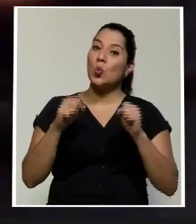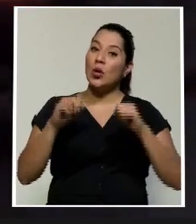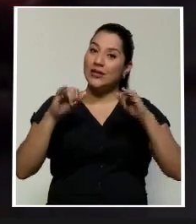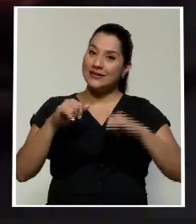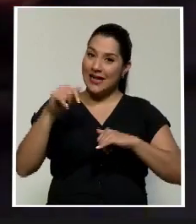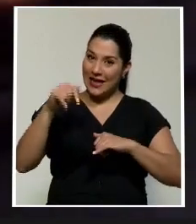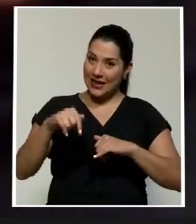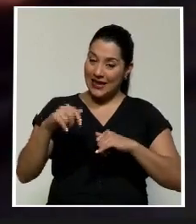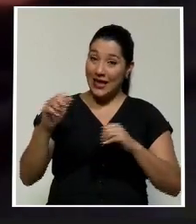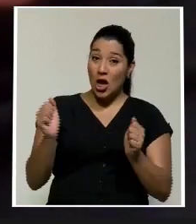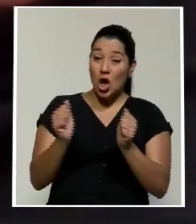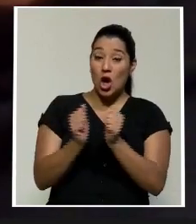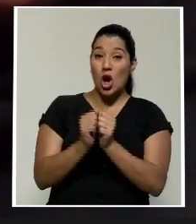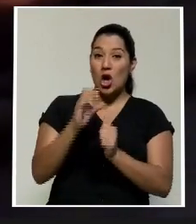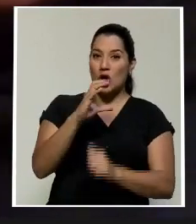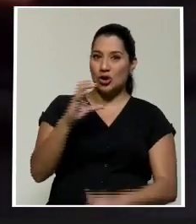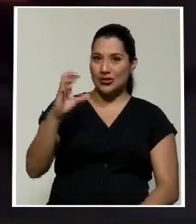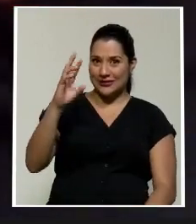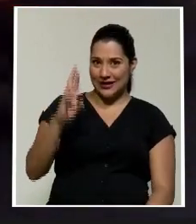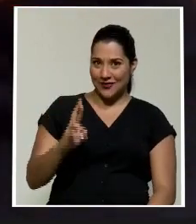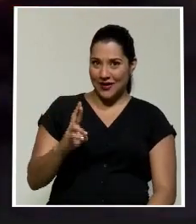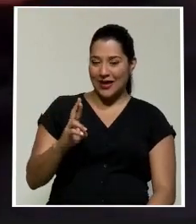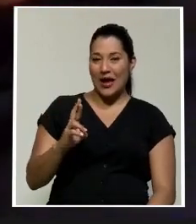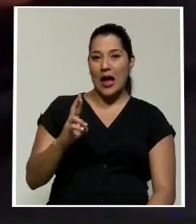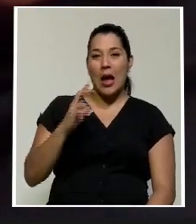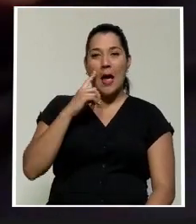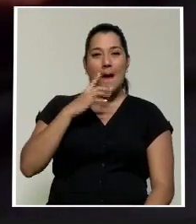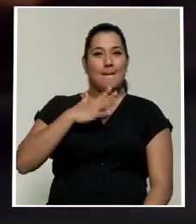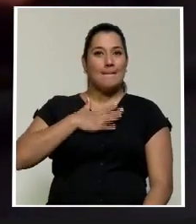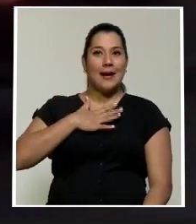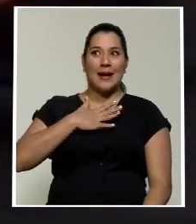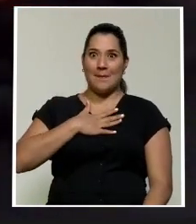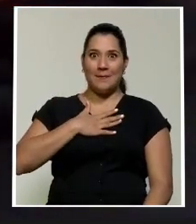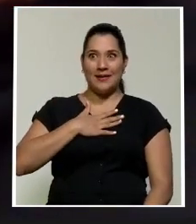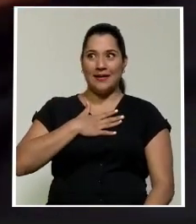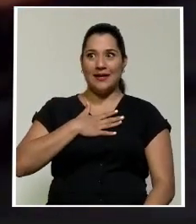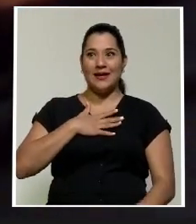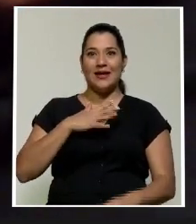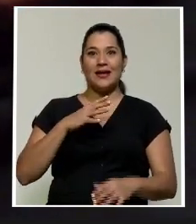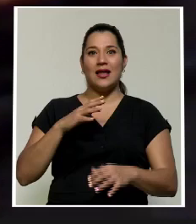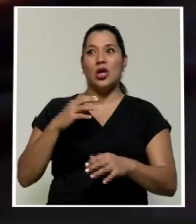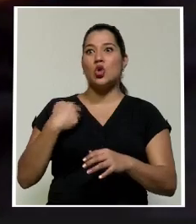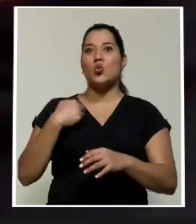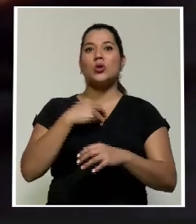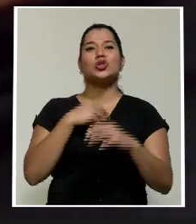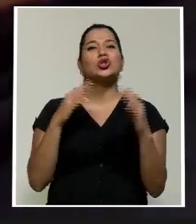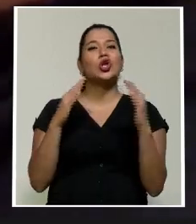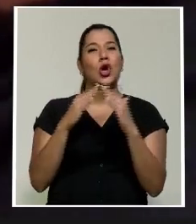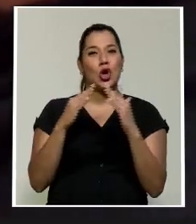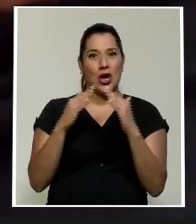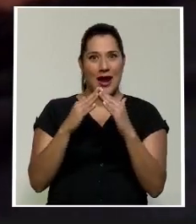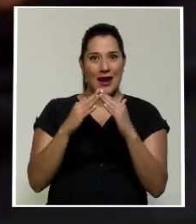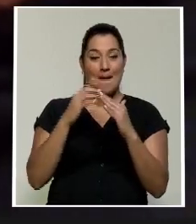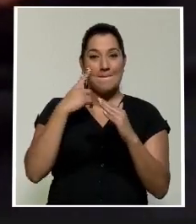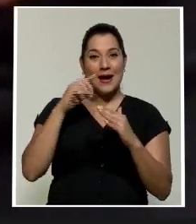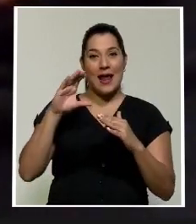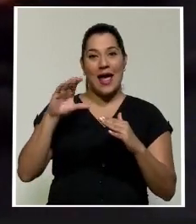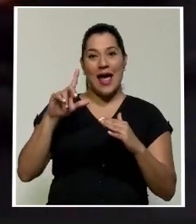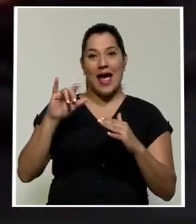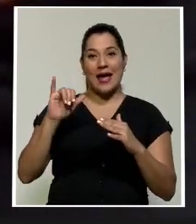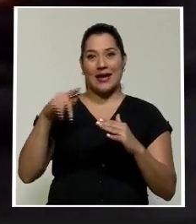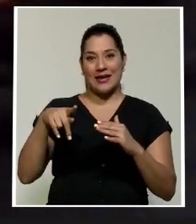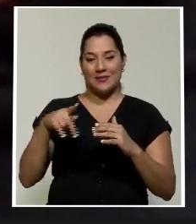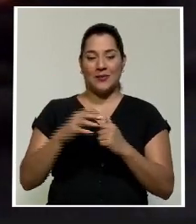estar acá con Costa Rica, que es la sede de CLIP, que es nuestro hogar realmente. María Teresa,